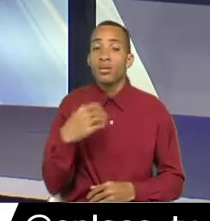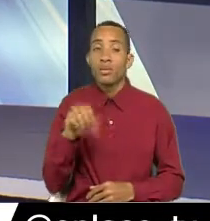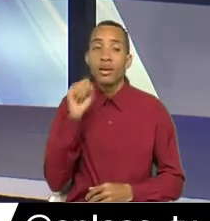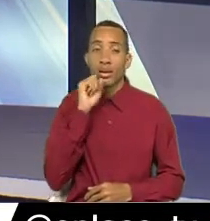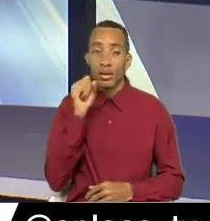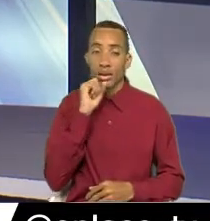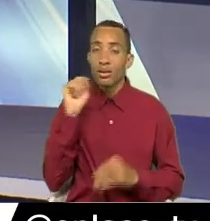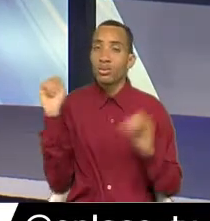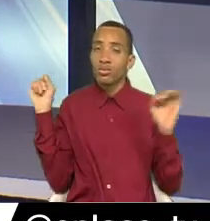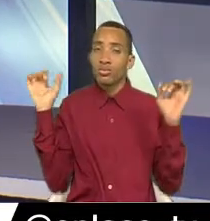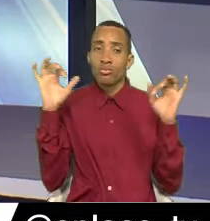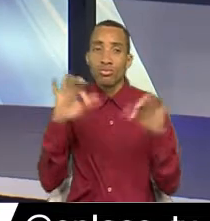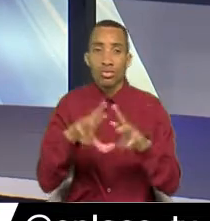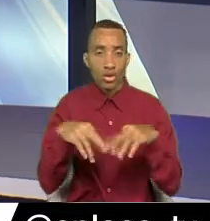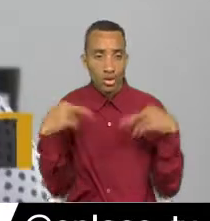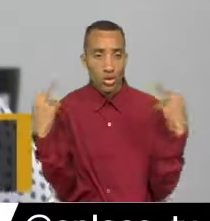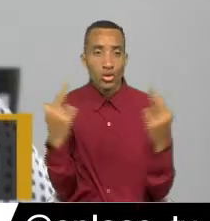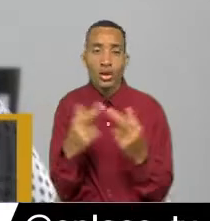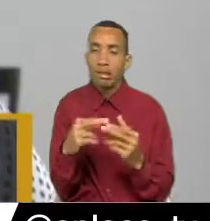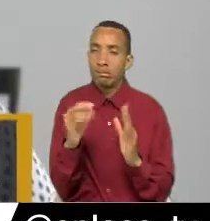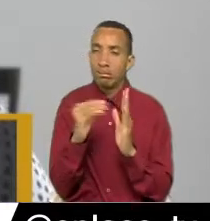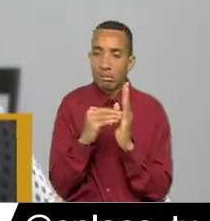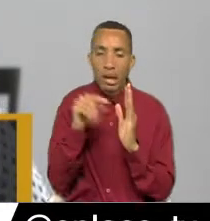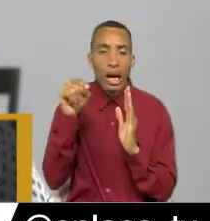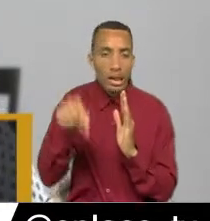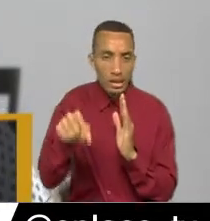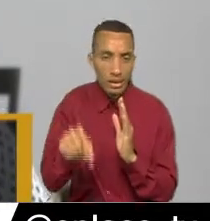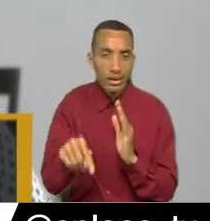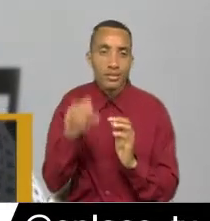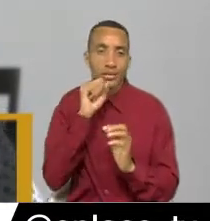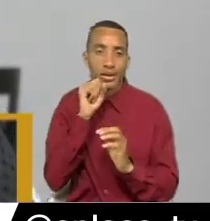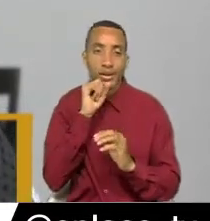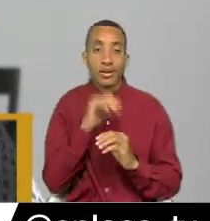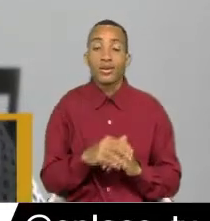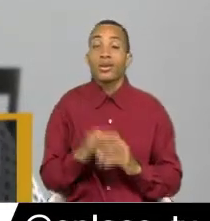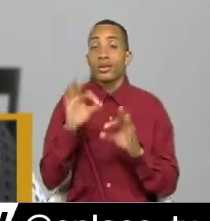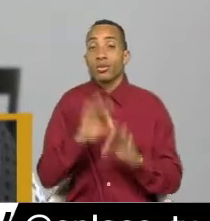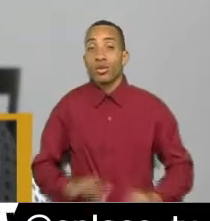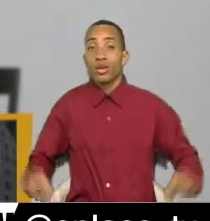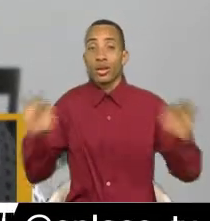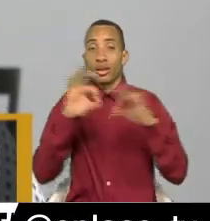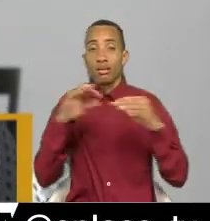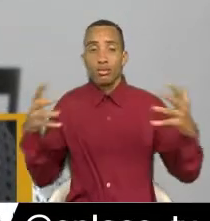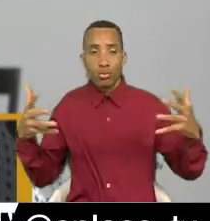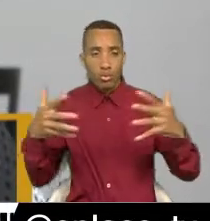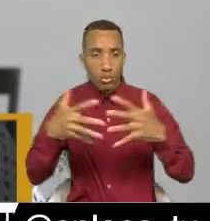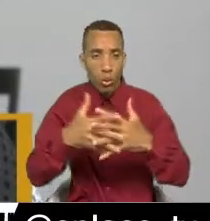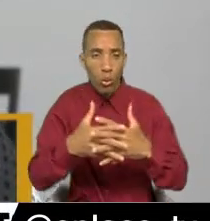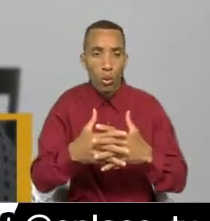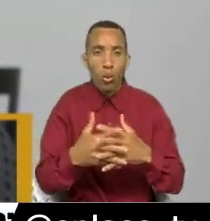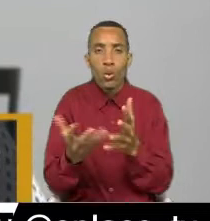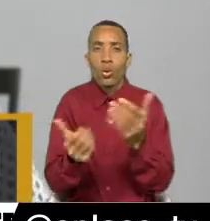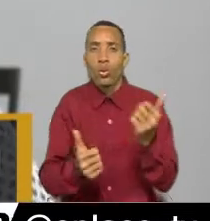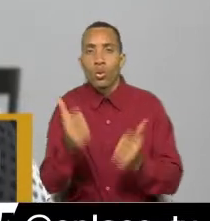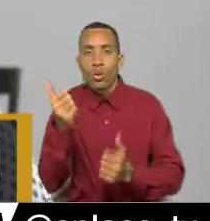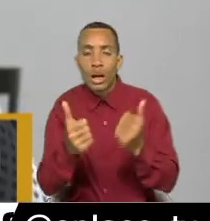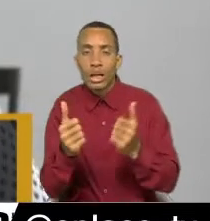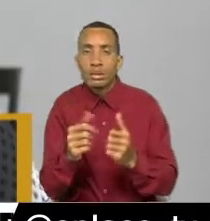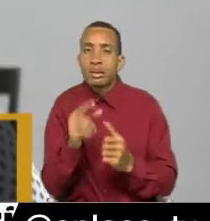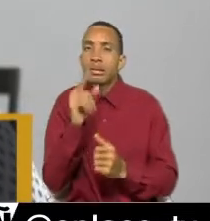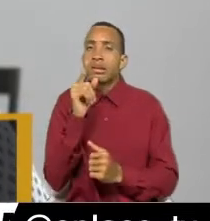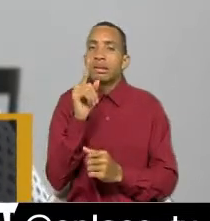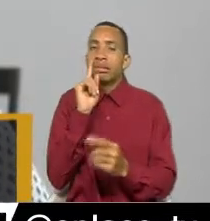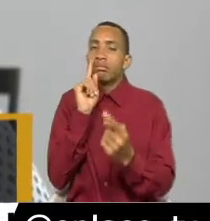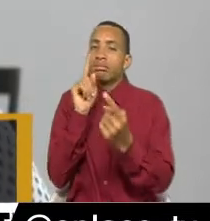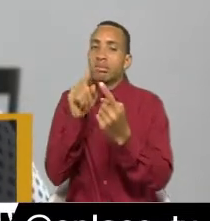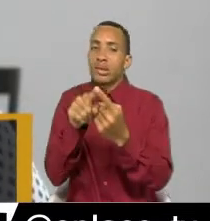estos escenarios de paz. Y es importante esa articulación porque nos va a permitir cuáles son, van a ser los retos en la